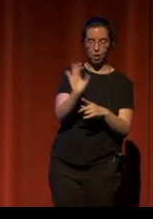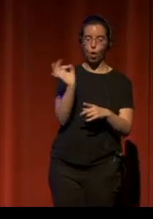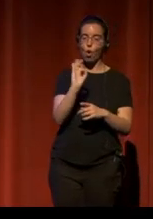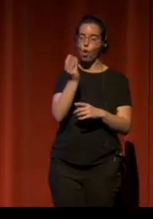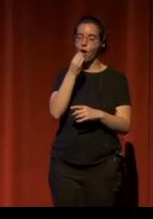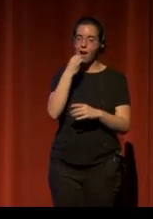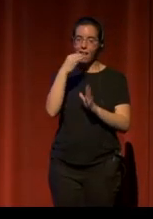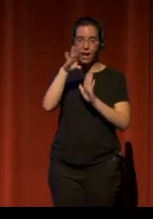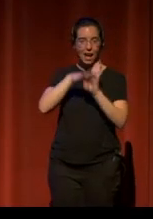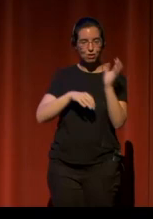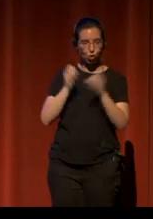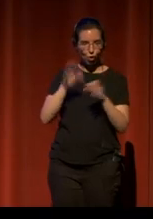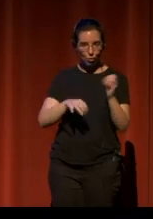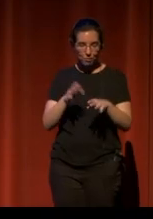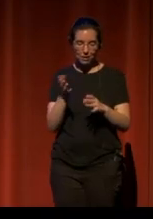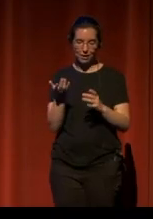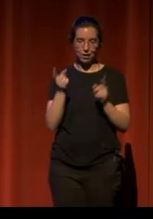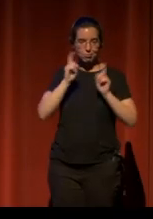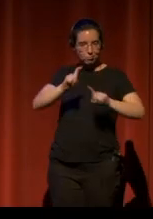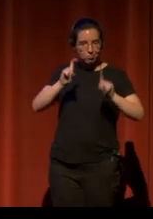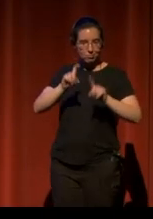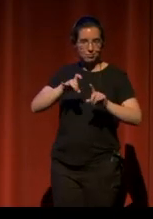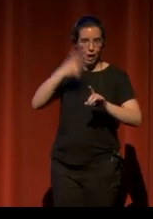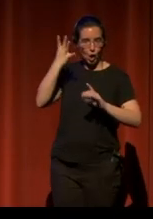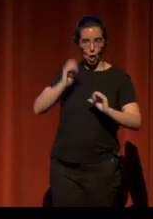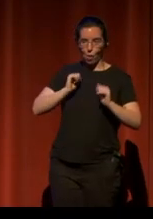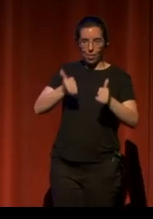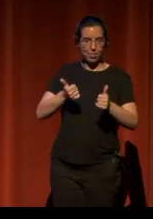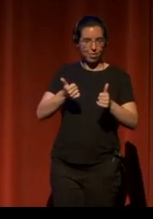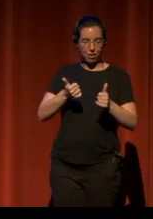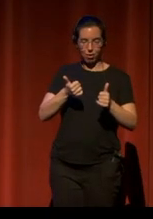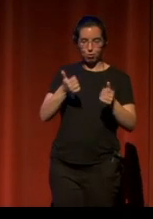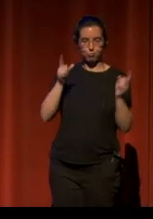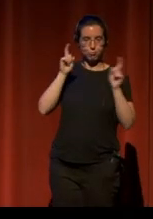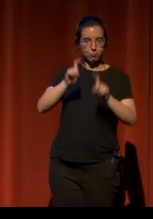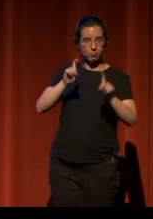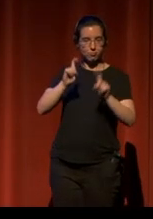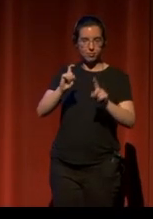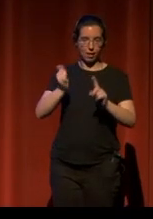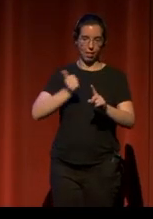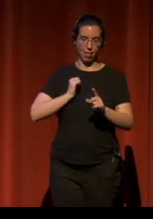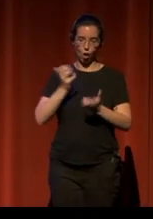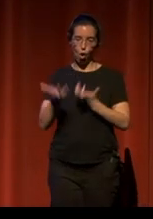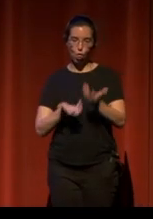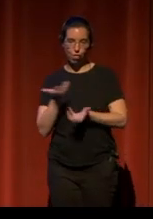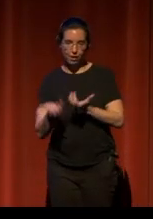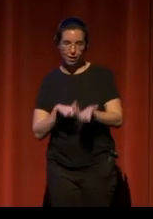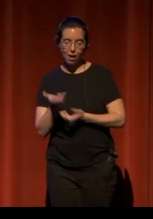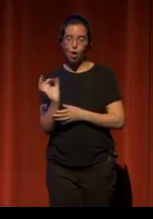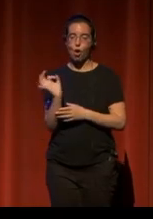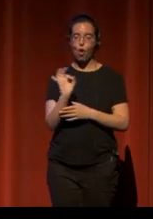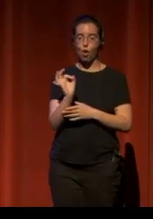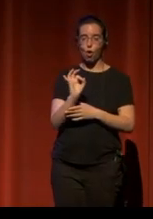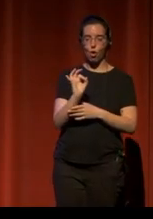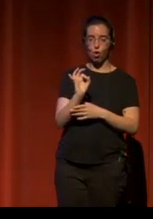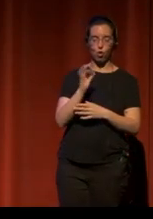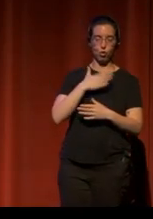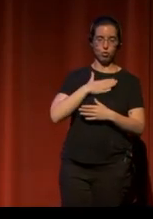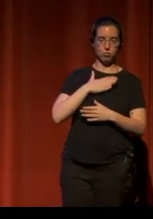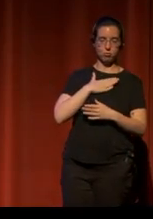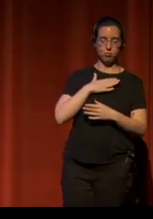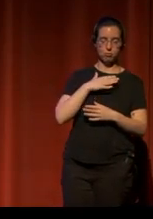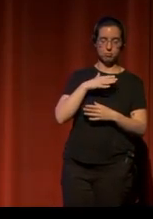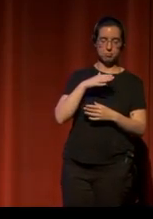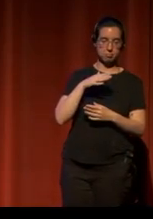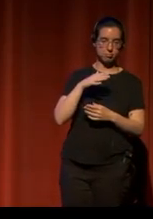recetas e innovación y ayudamos y enseñamos a innovar mientras cocinamos o con nuestro propio metaverso en la